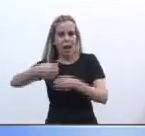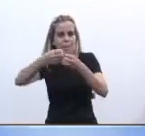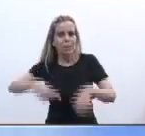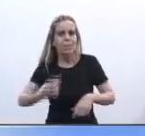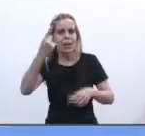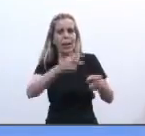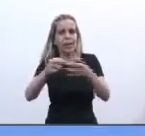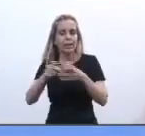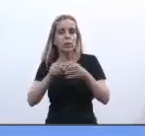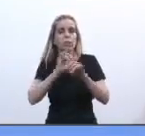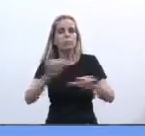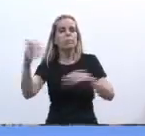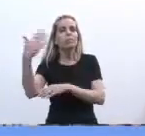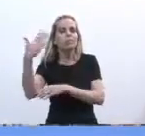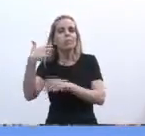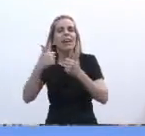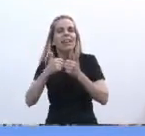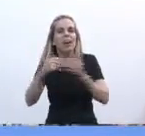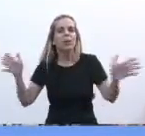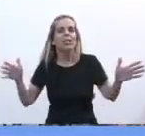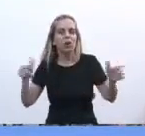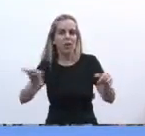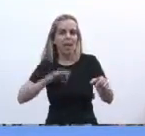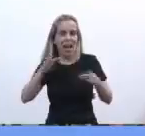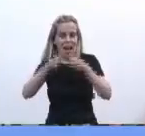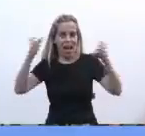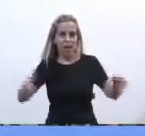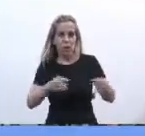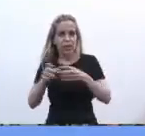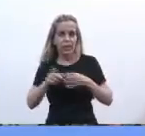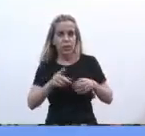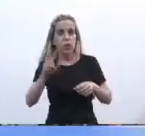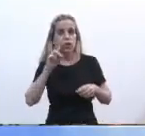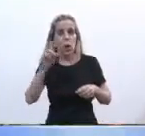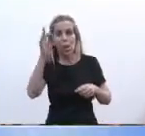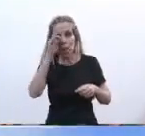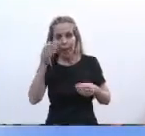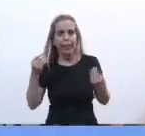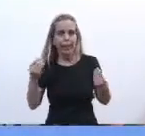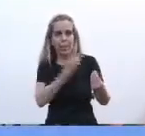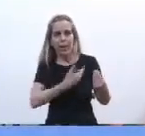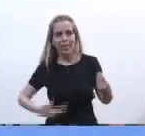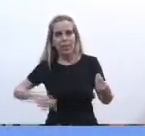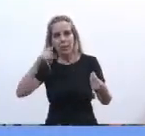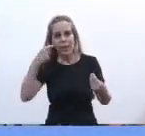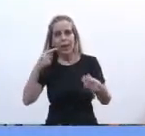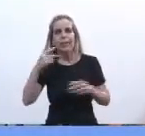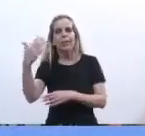en su mensaje inaugural del ciclo legislativo cuyo compromiso